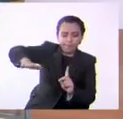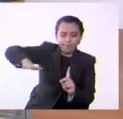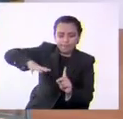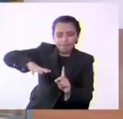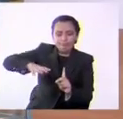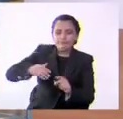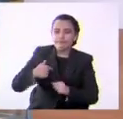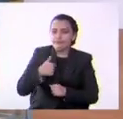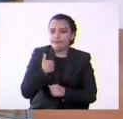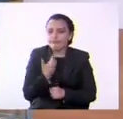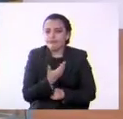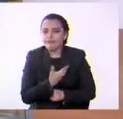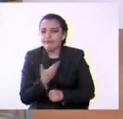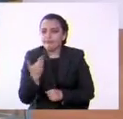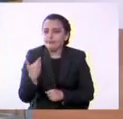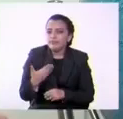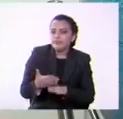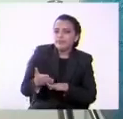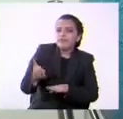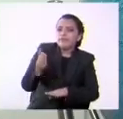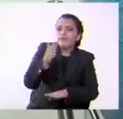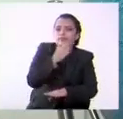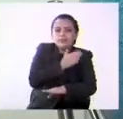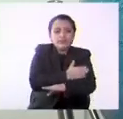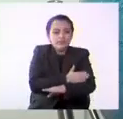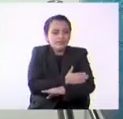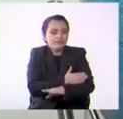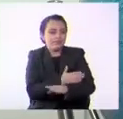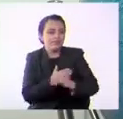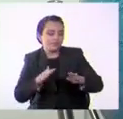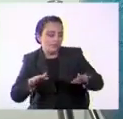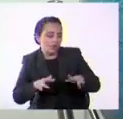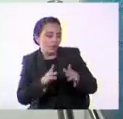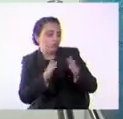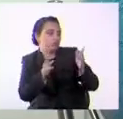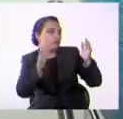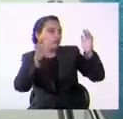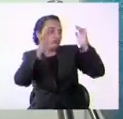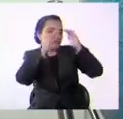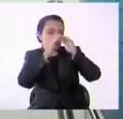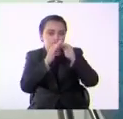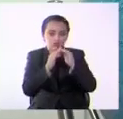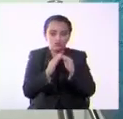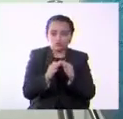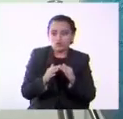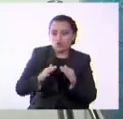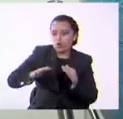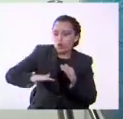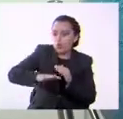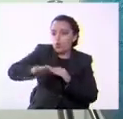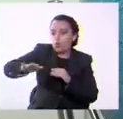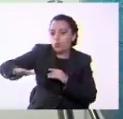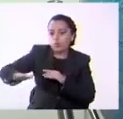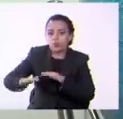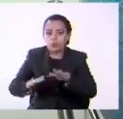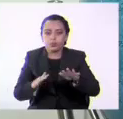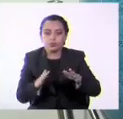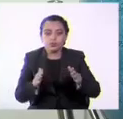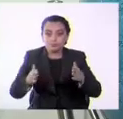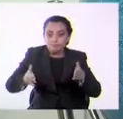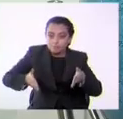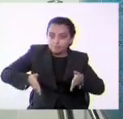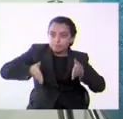nosotros vivíamos cerca de algún bosque, de alguna zona verde. Ahora hay colonias, hay centros comerciales, y eso pueden